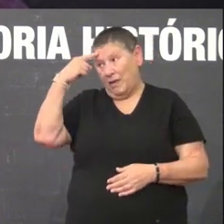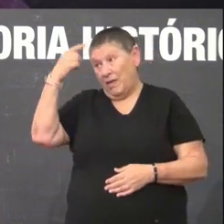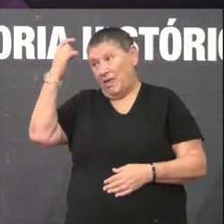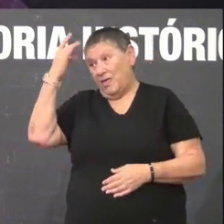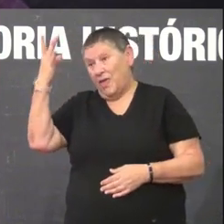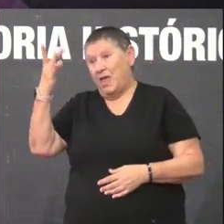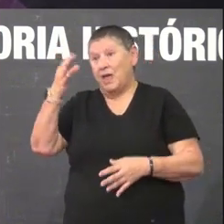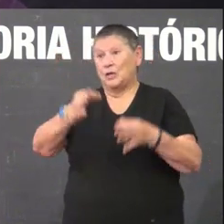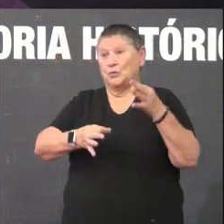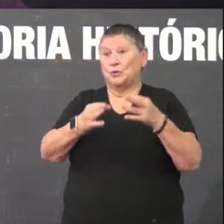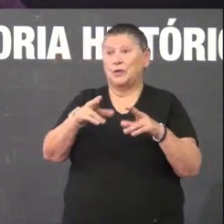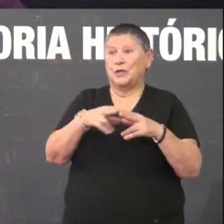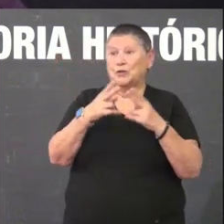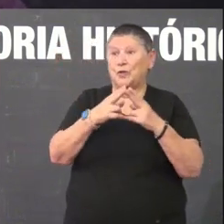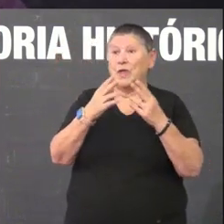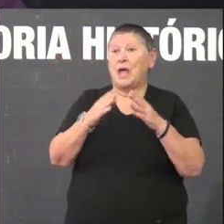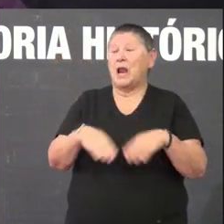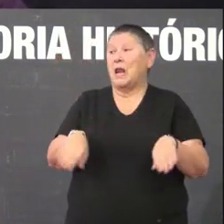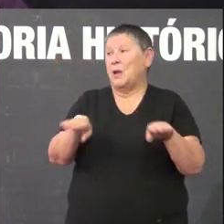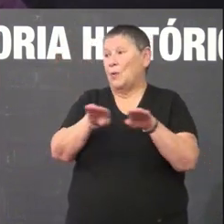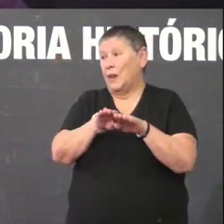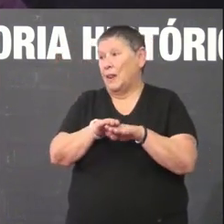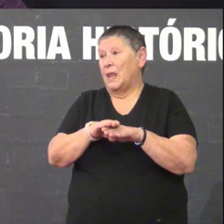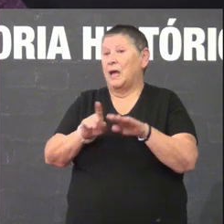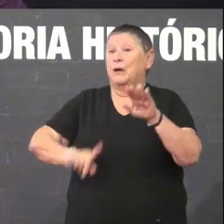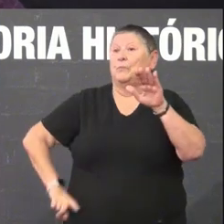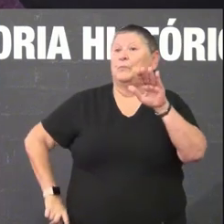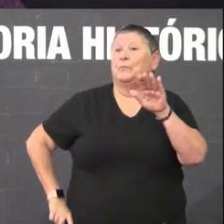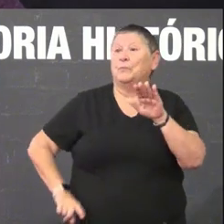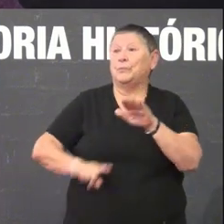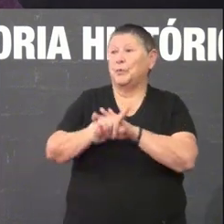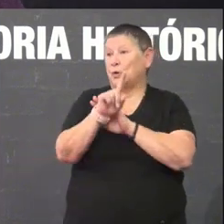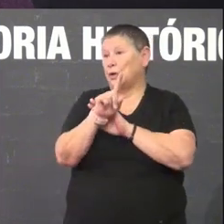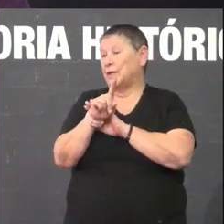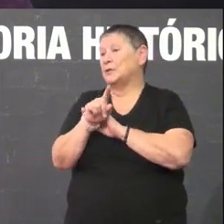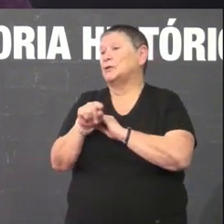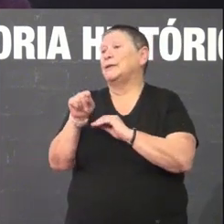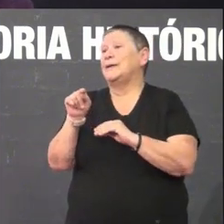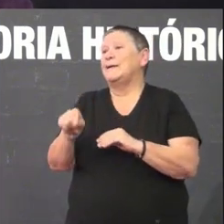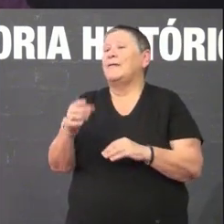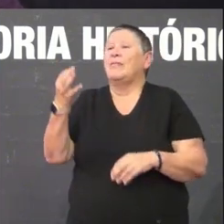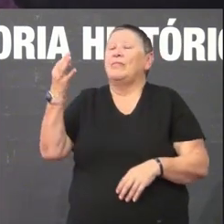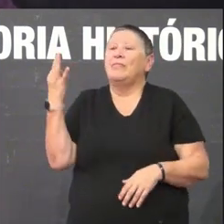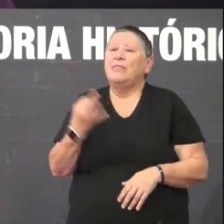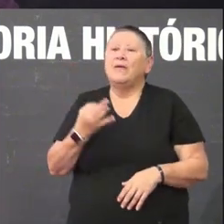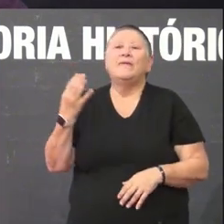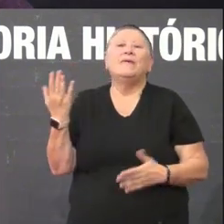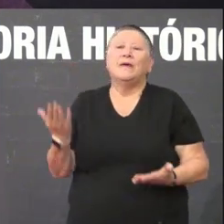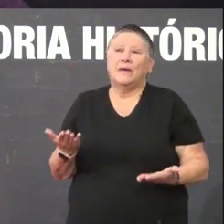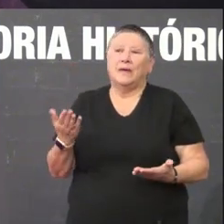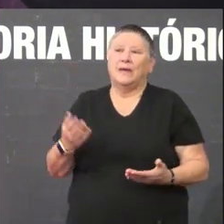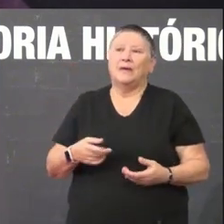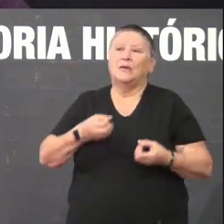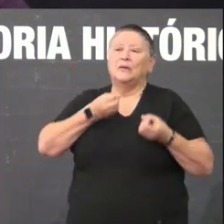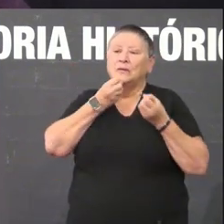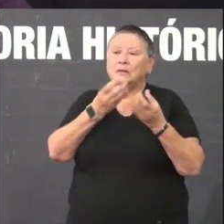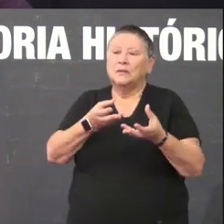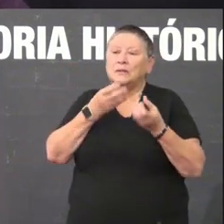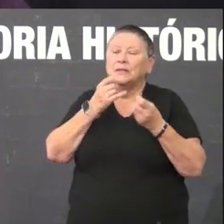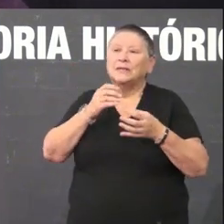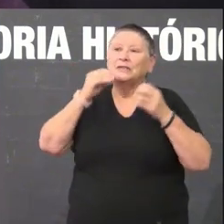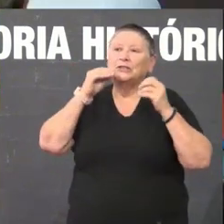social de igualdad de Progreso es que exista un relato colectivo que les dé sentido no entonces